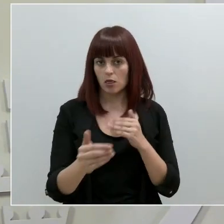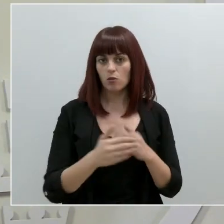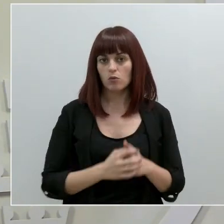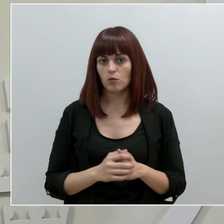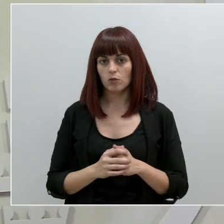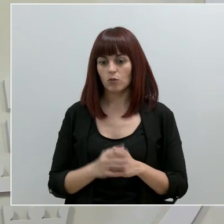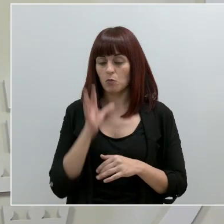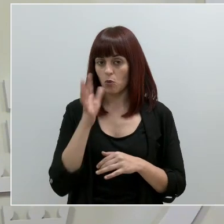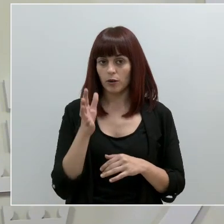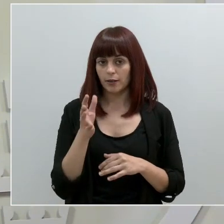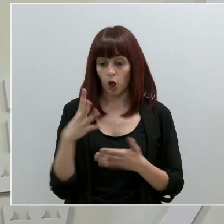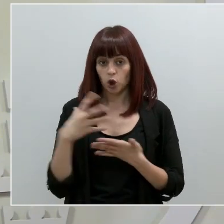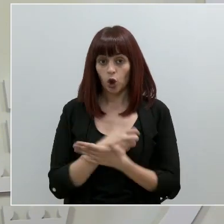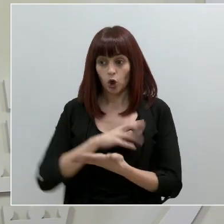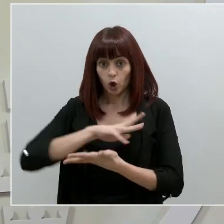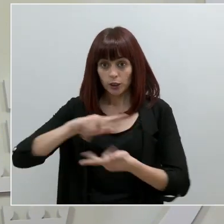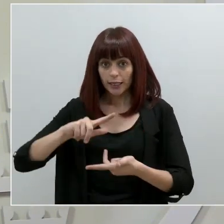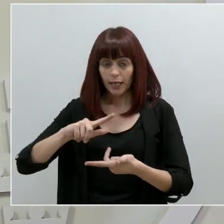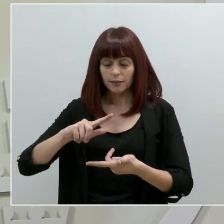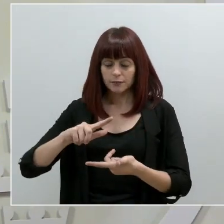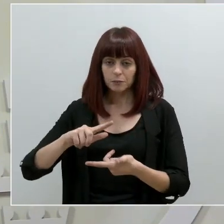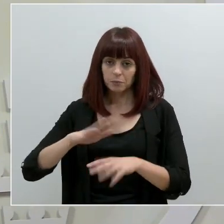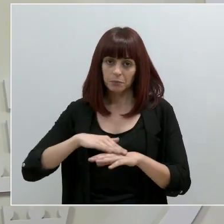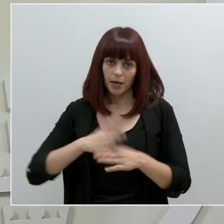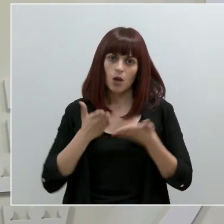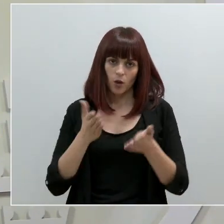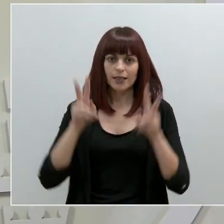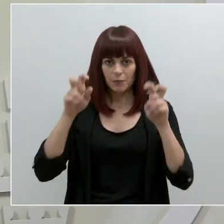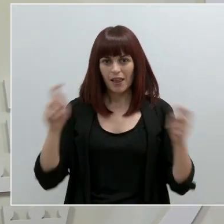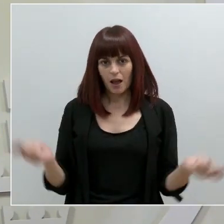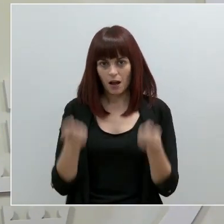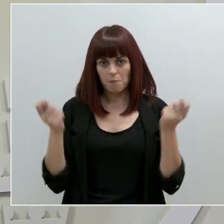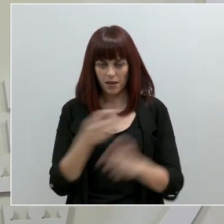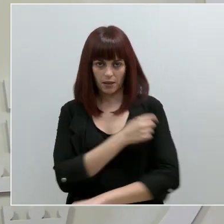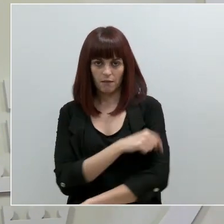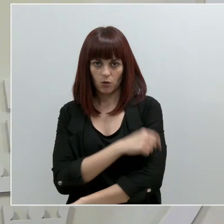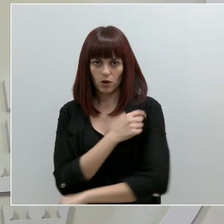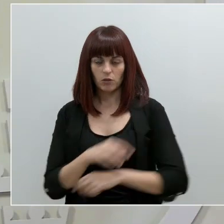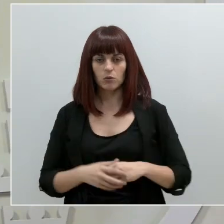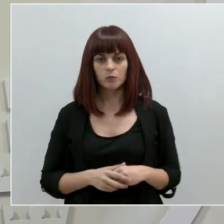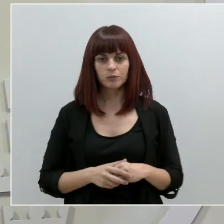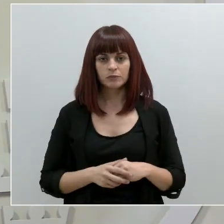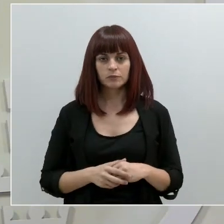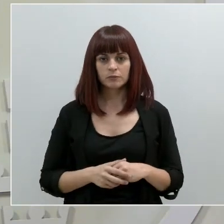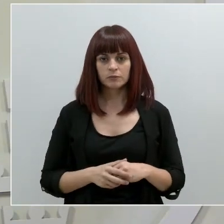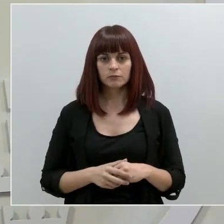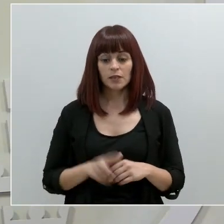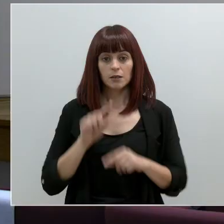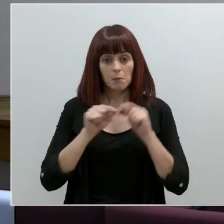realmente todas estas son noticias que va a facilitar las campañas de vacunación y por lo tanto cortar esta